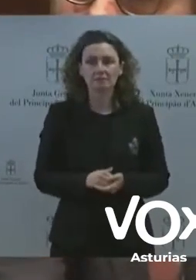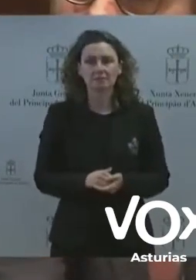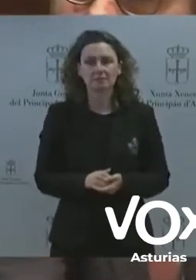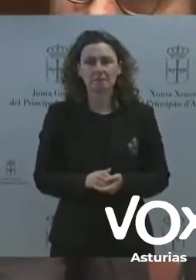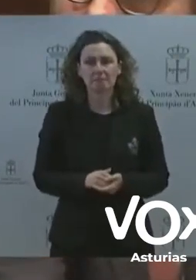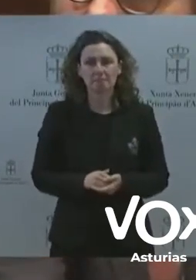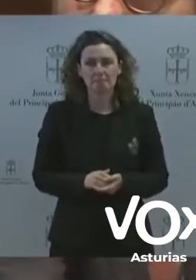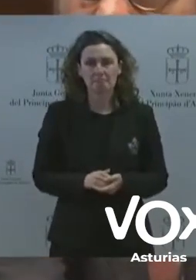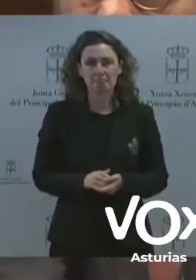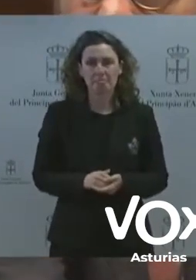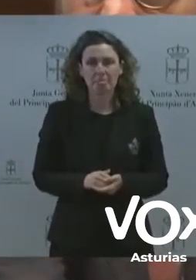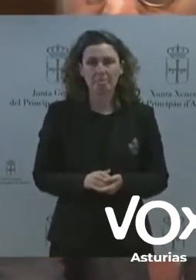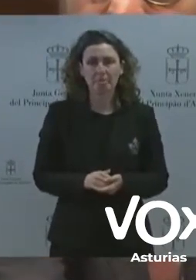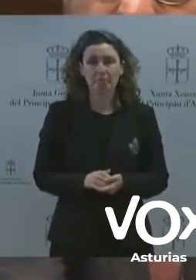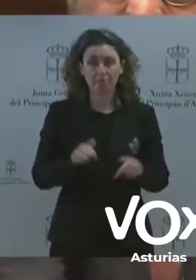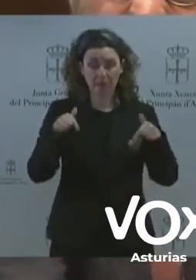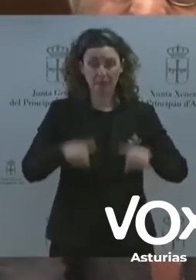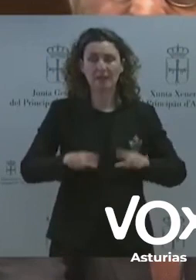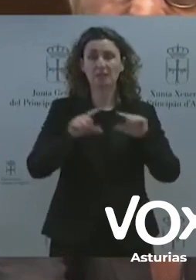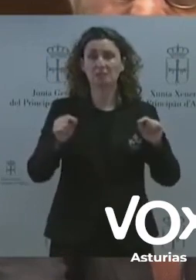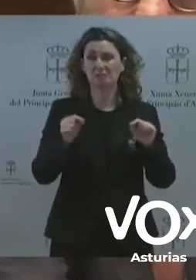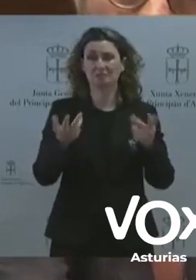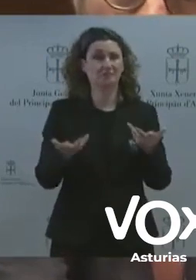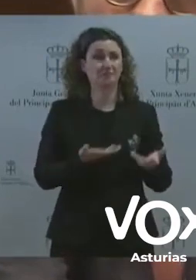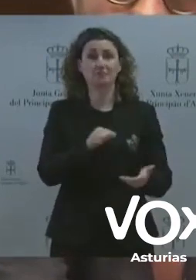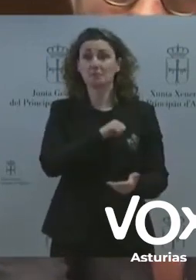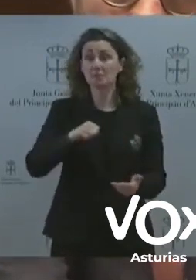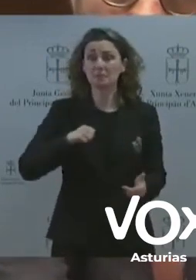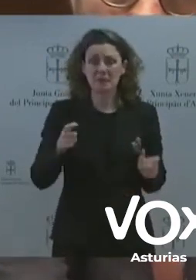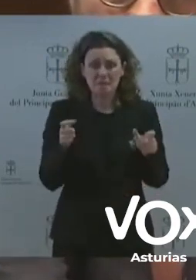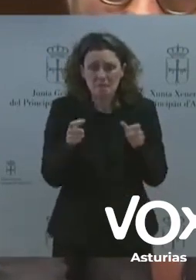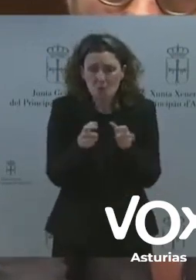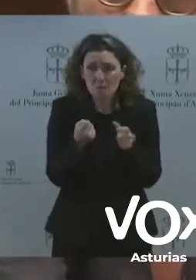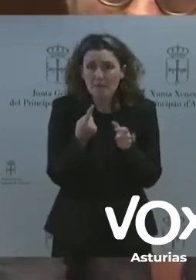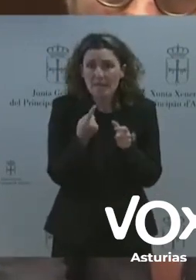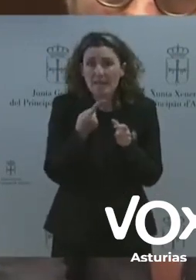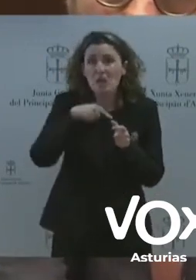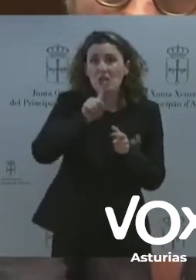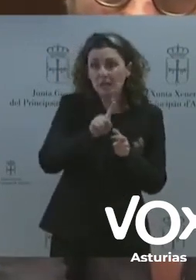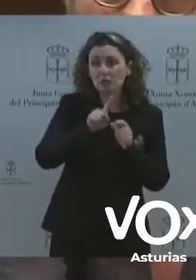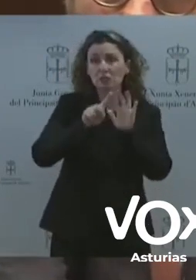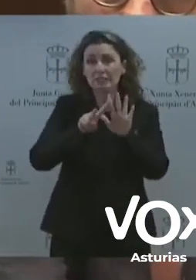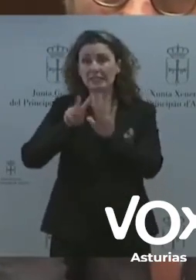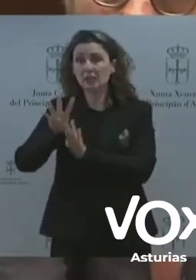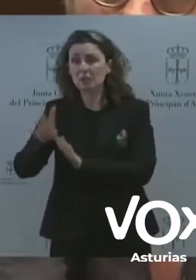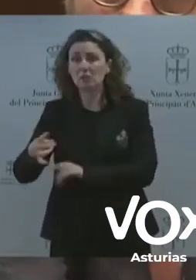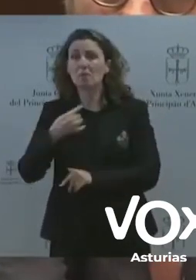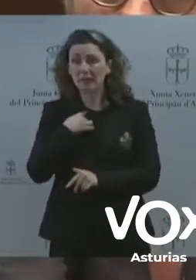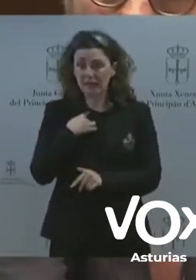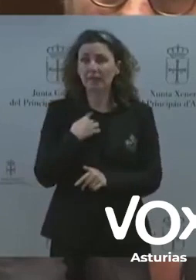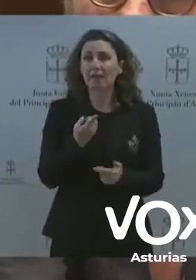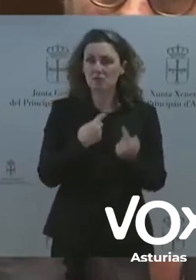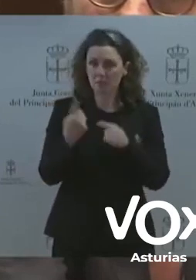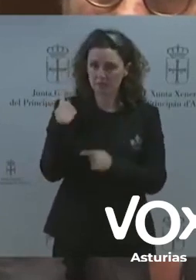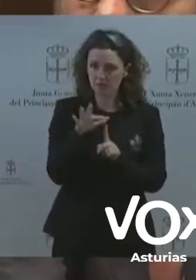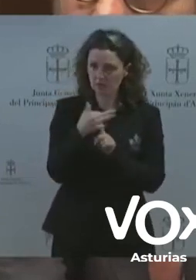Asturias al mínimo histórico de autónomos, perdiendo otros 1.174 autónomos en el último año? La situación de la industria en